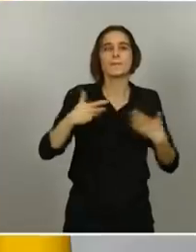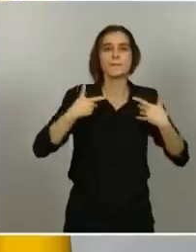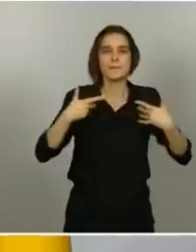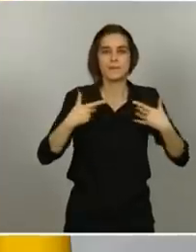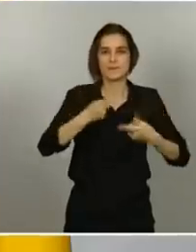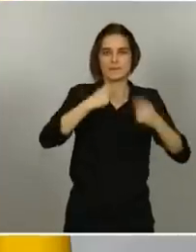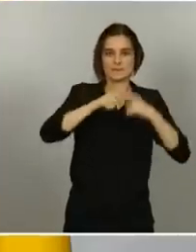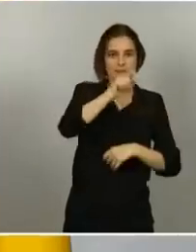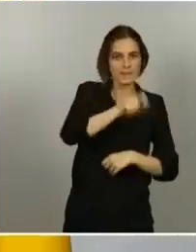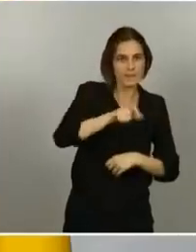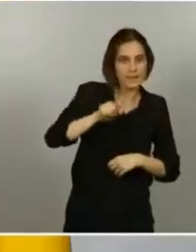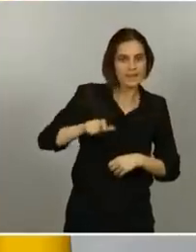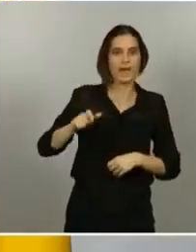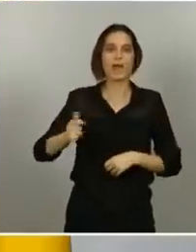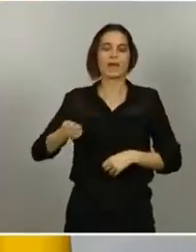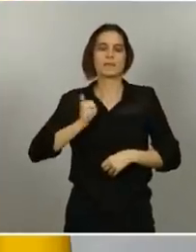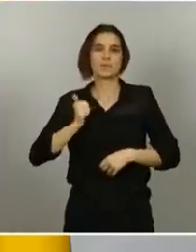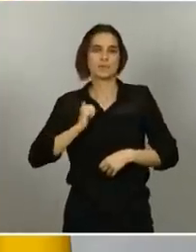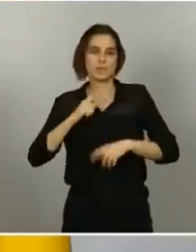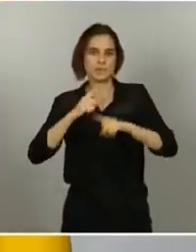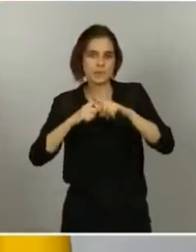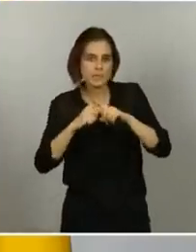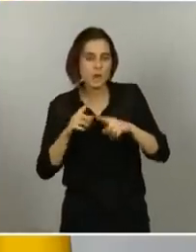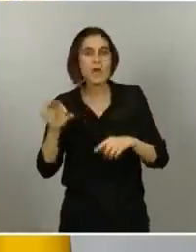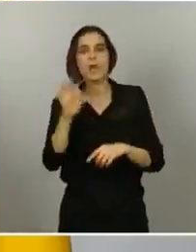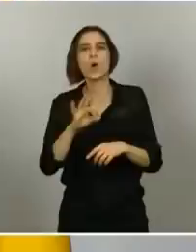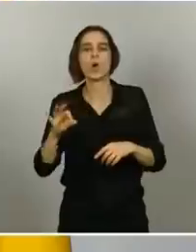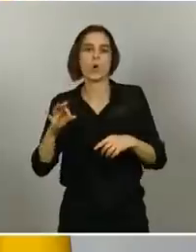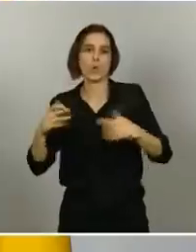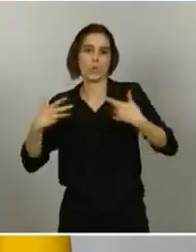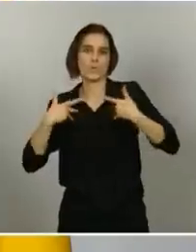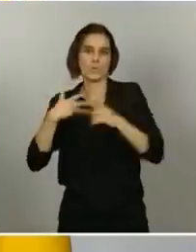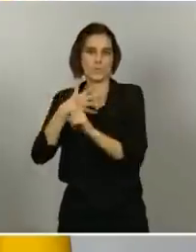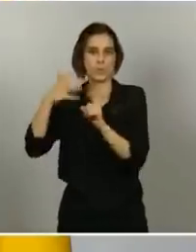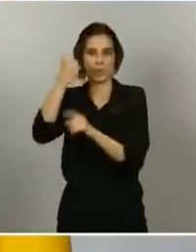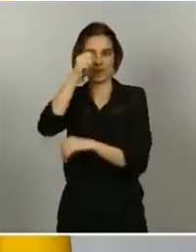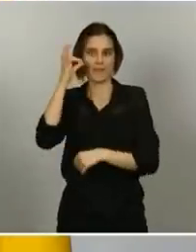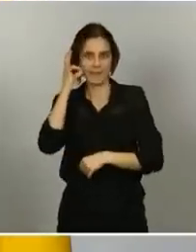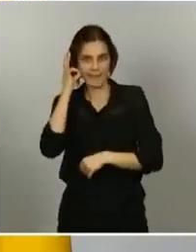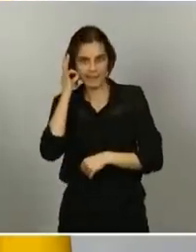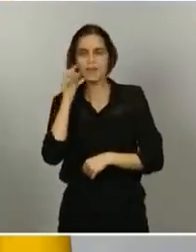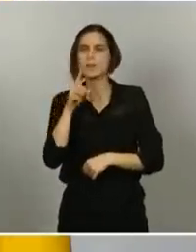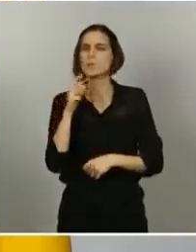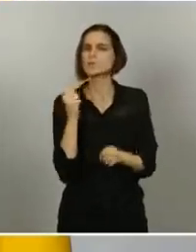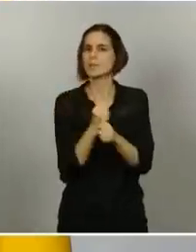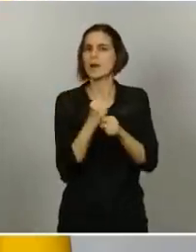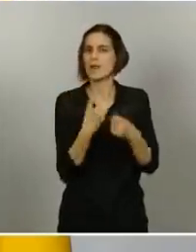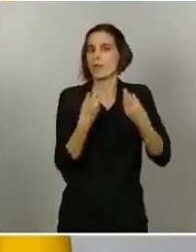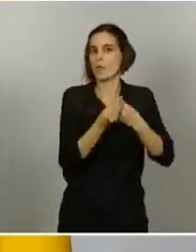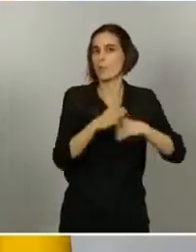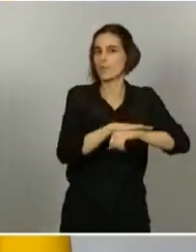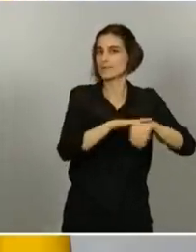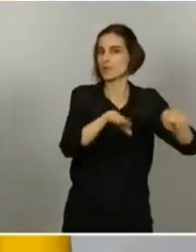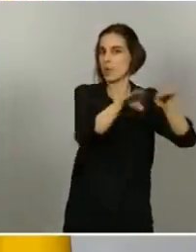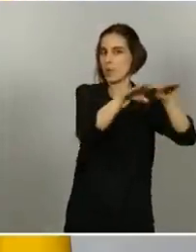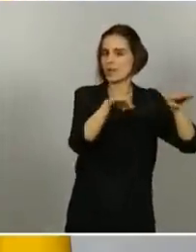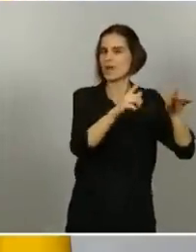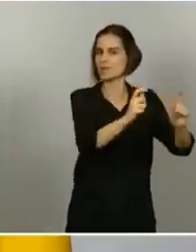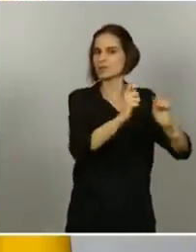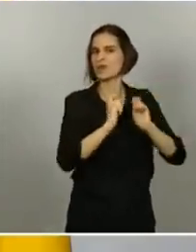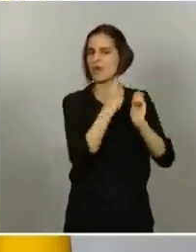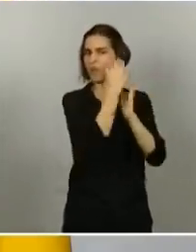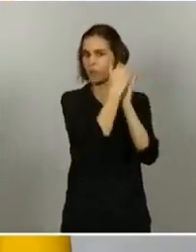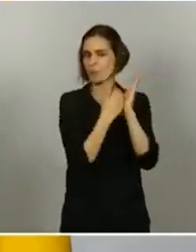violencia de género hemos estado trabajando con o Ministerio de Igualdad que ha hecho aportaciones moi importantes en esta dirección outro elemento